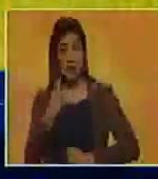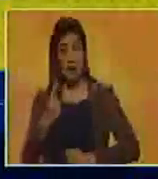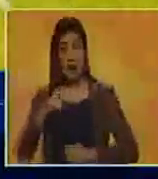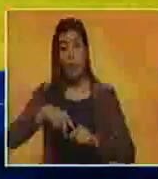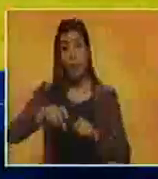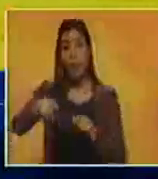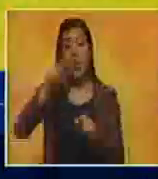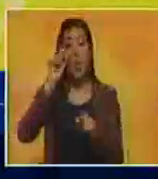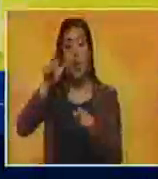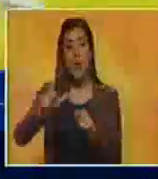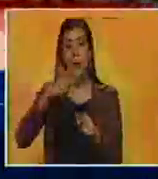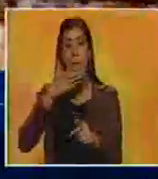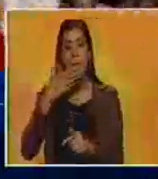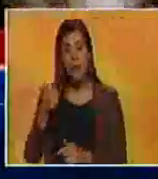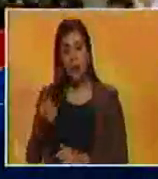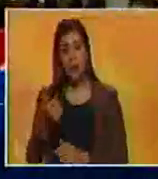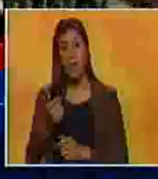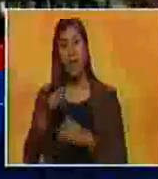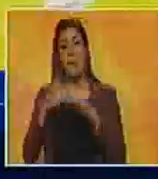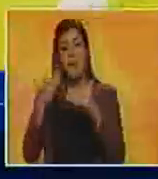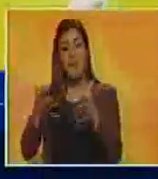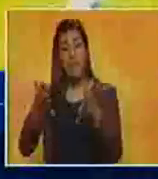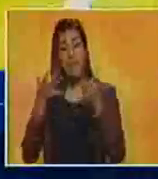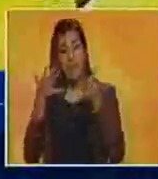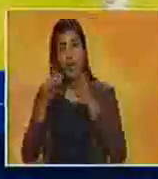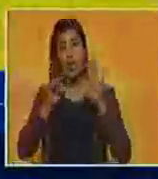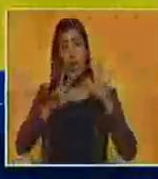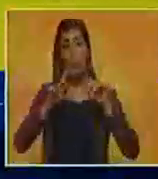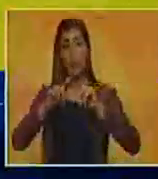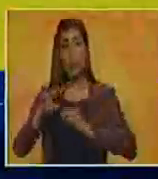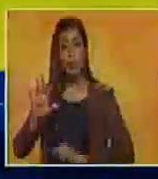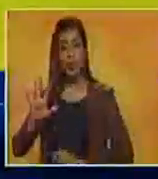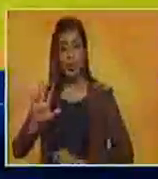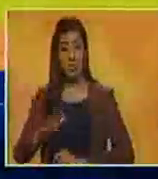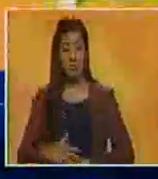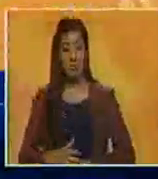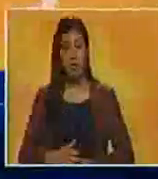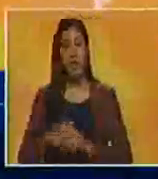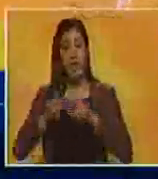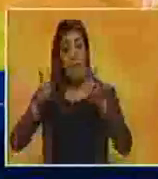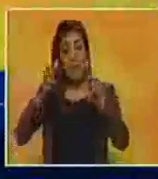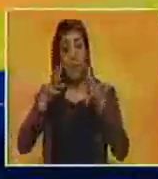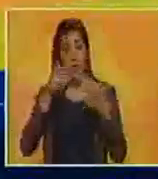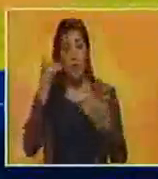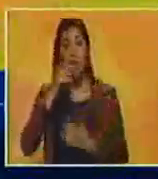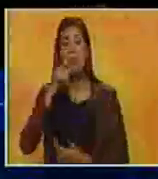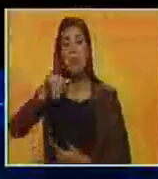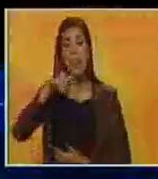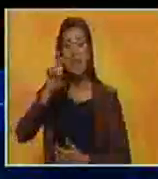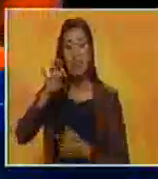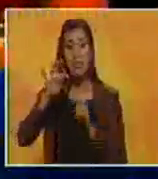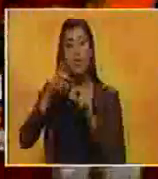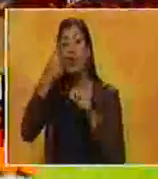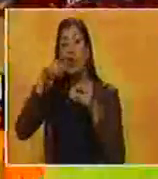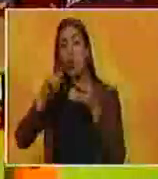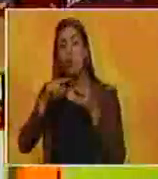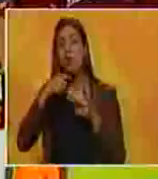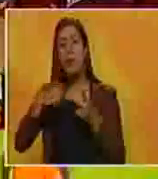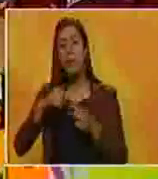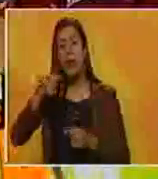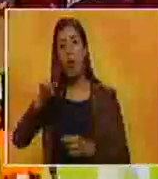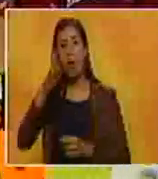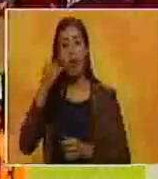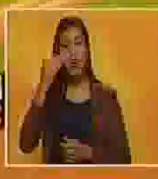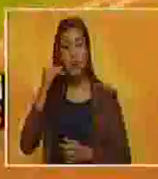imparable productor de Héctor Jiménez, para el triunfo 8-5. La victoria fue para Jefferson Medina y la derrota para